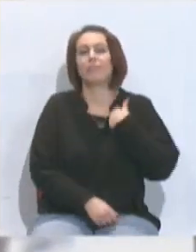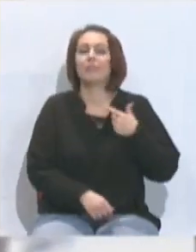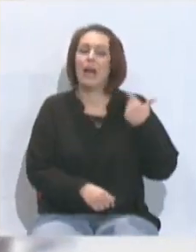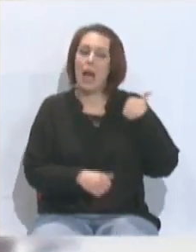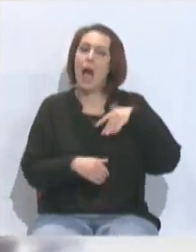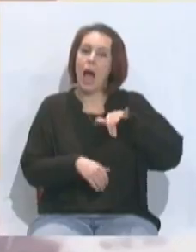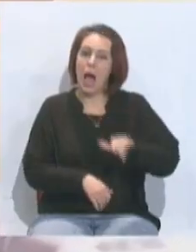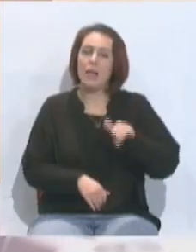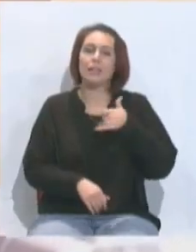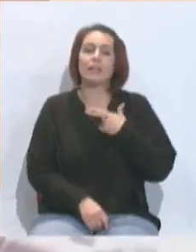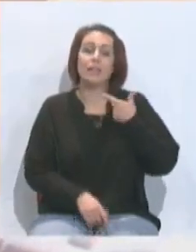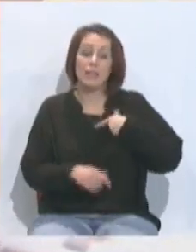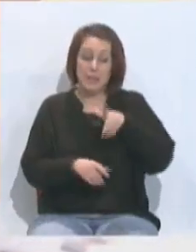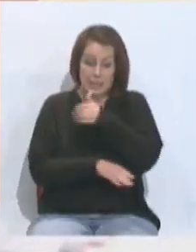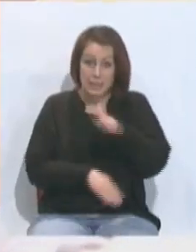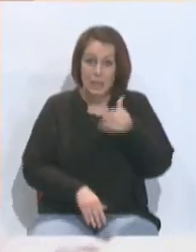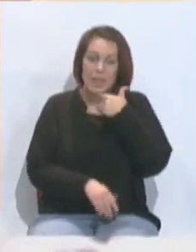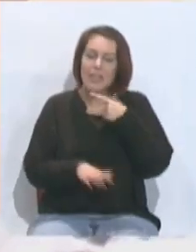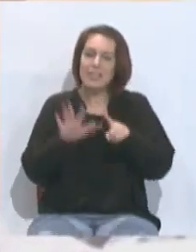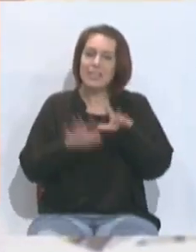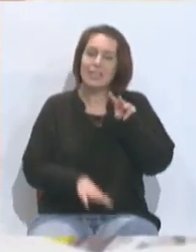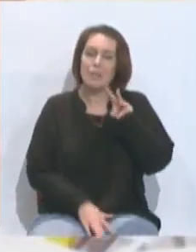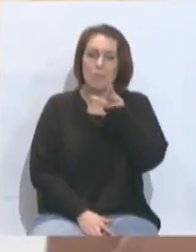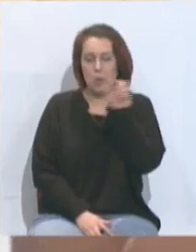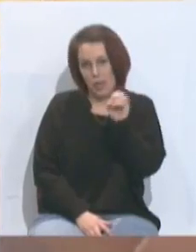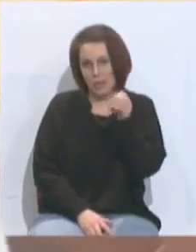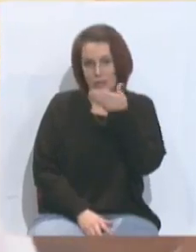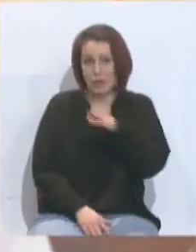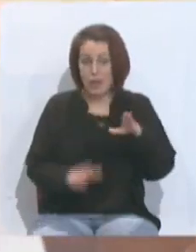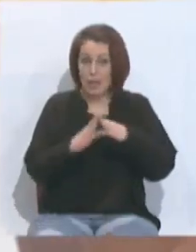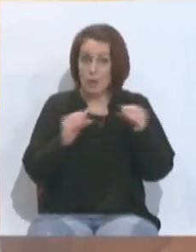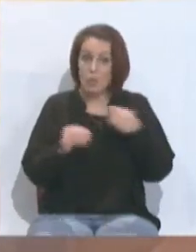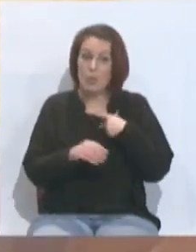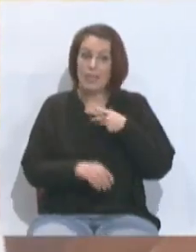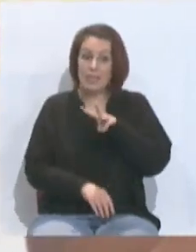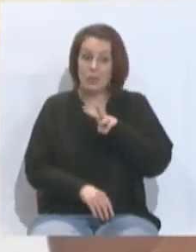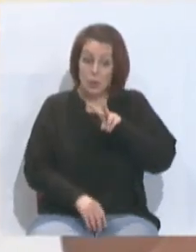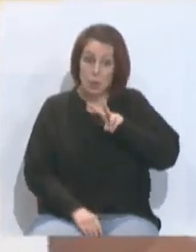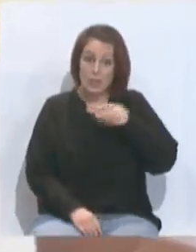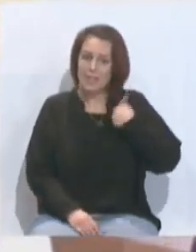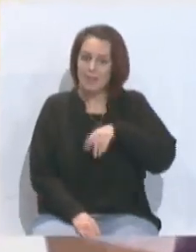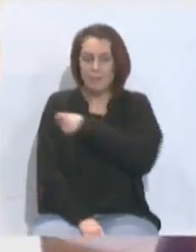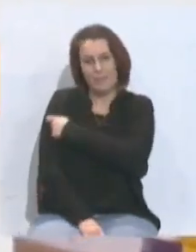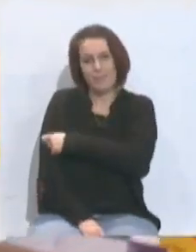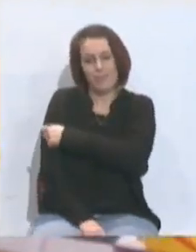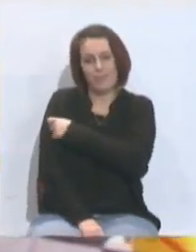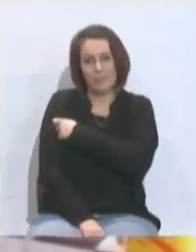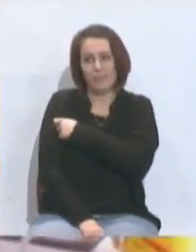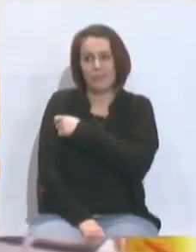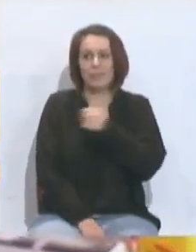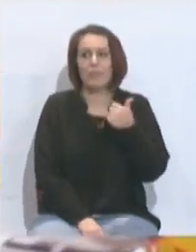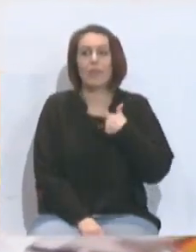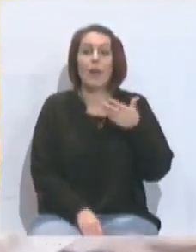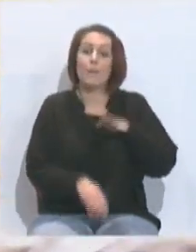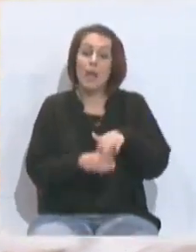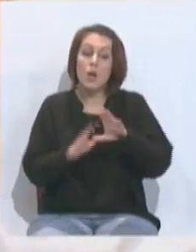cuanto a los menores, ha detallado que el 63% de los niños andaluces, dos de cada tres, ya han sido vacunados. Ha indicado